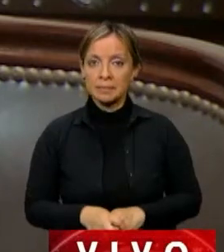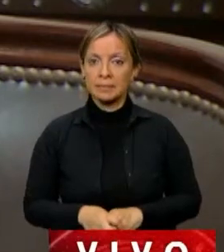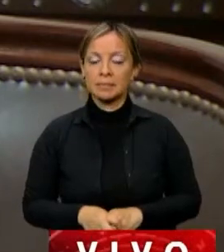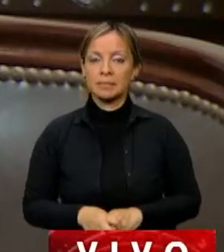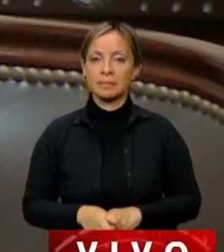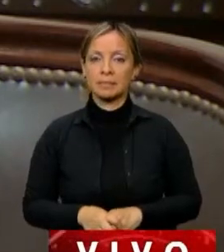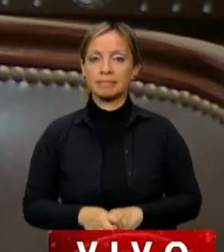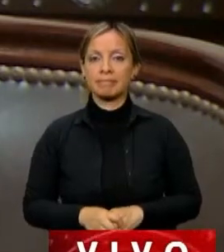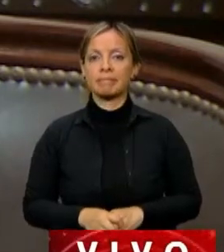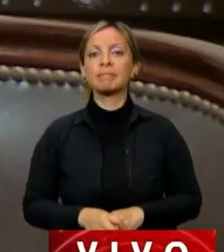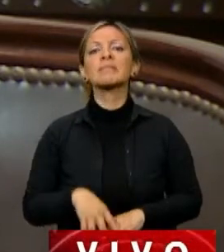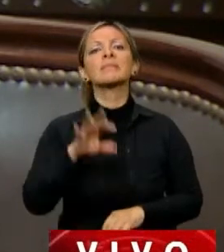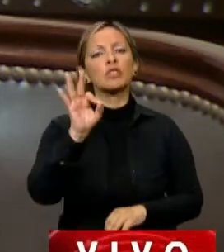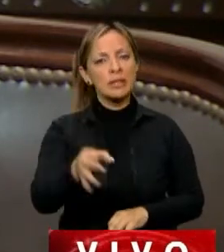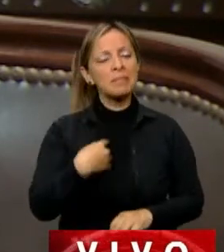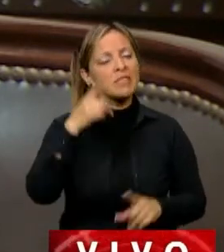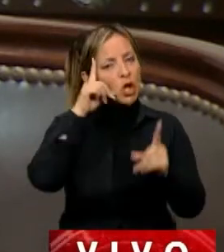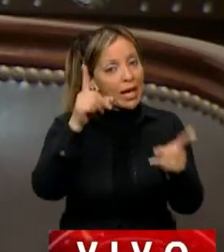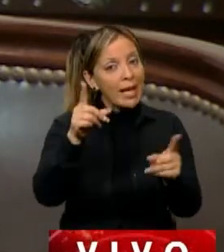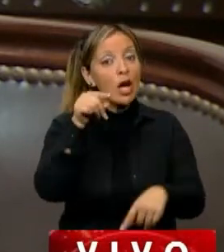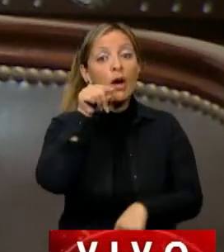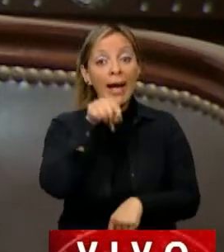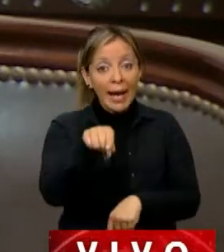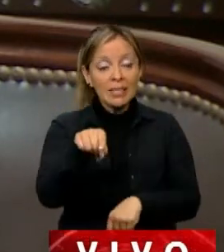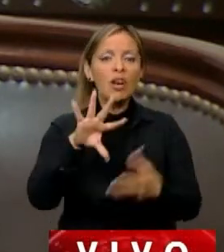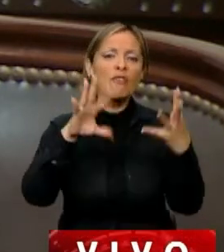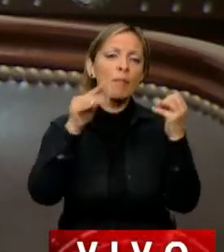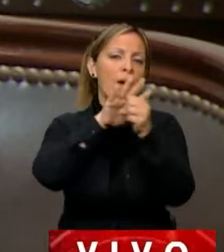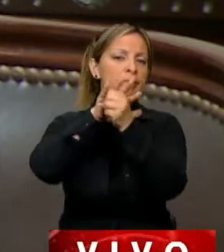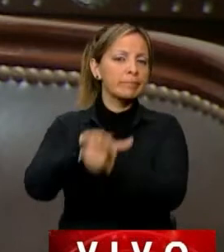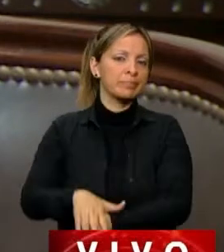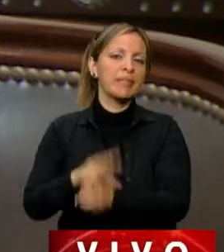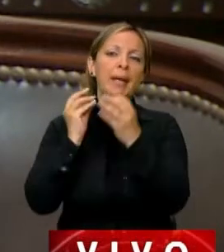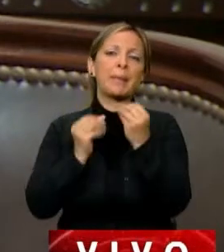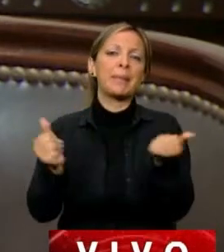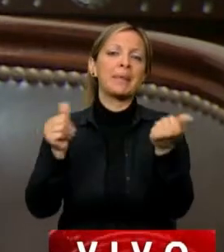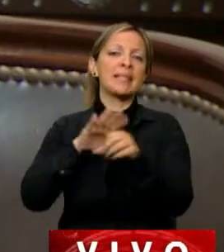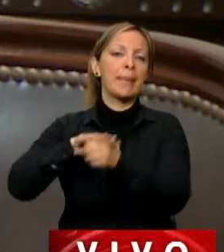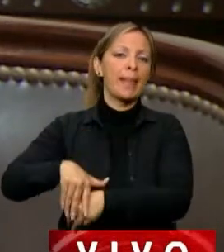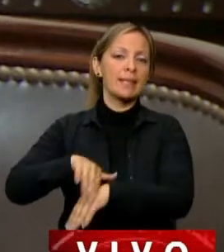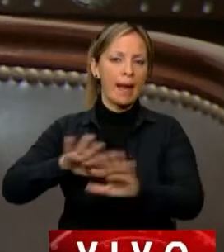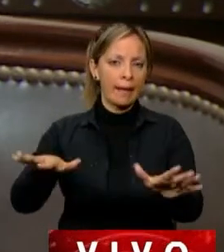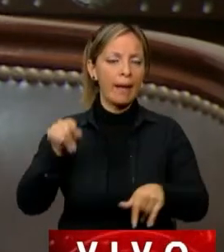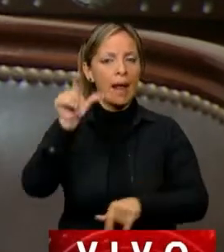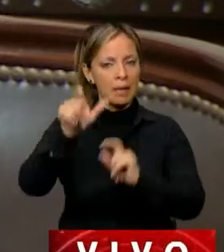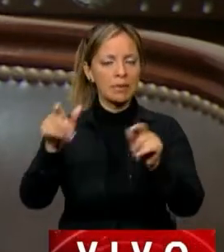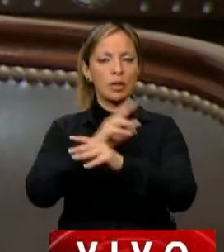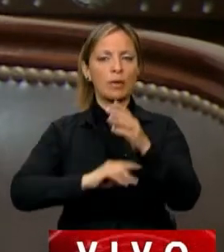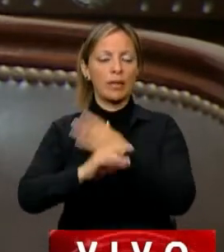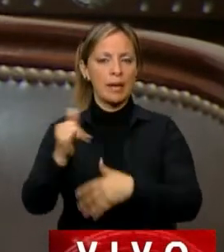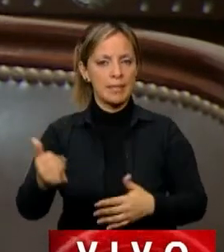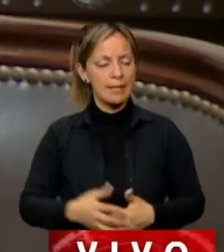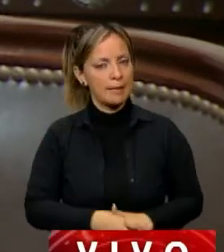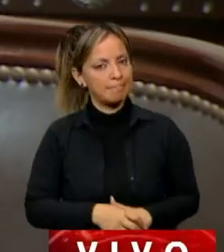Sin ninguna duda, que creo que esto es invisibilizar también a las personas con